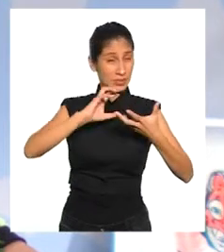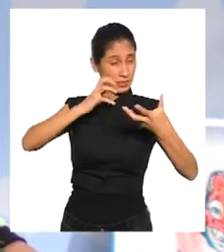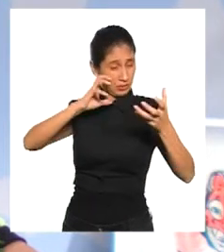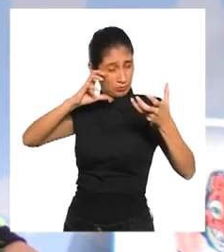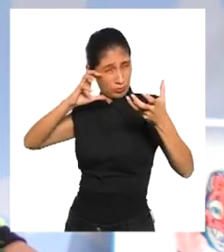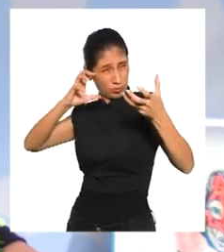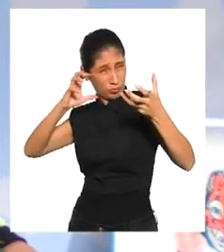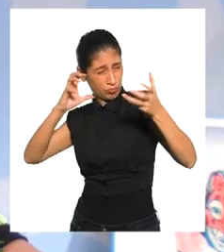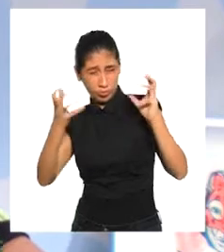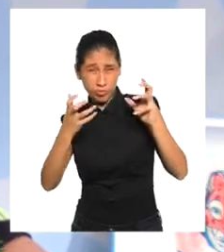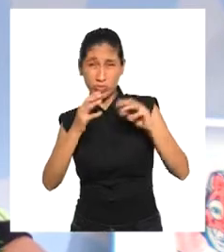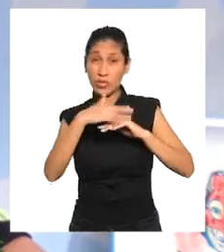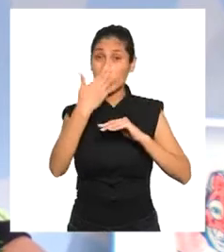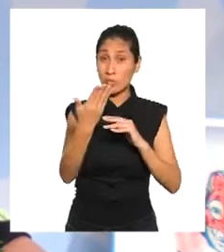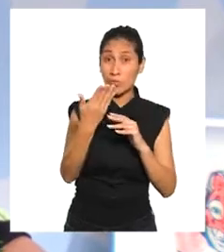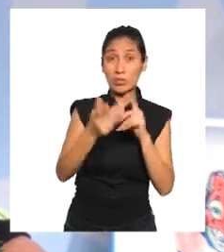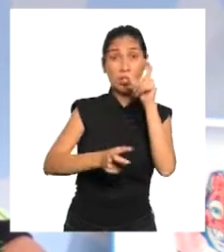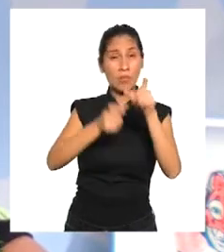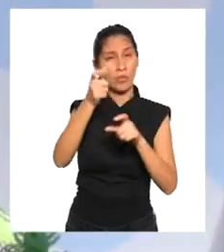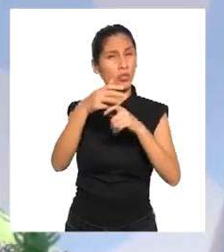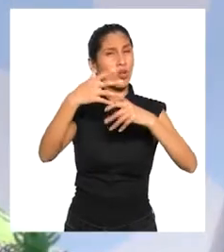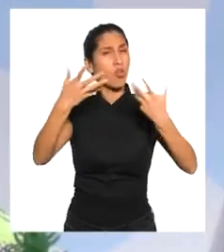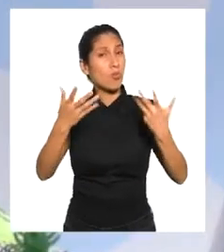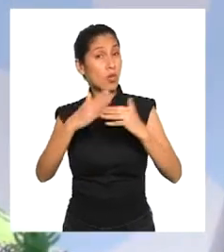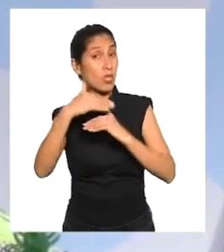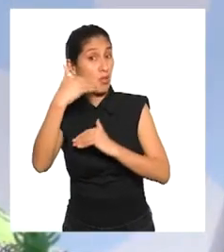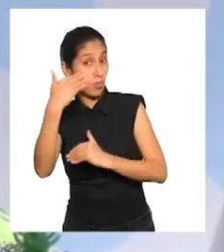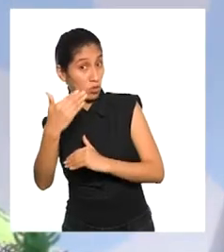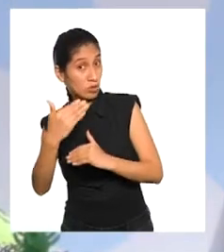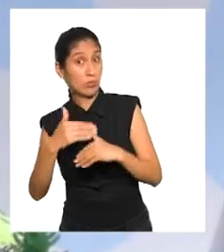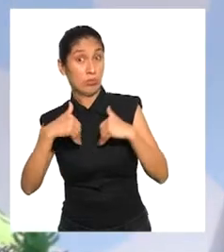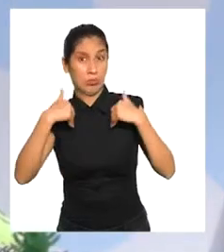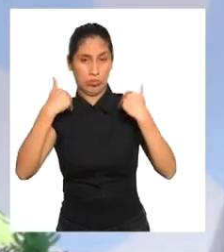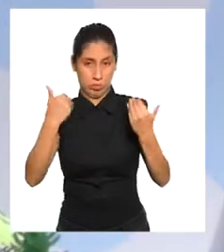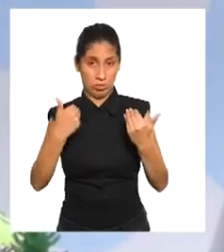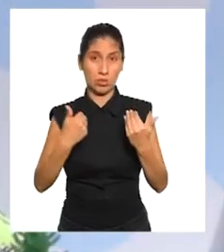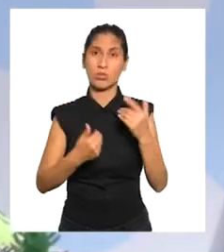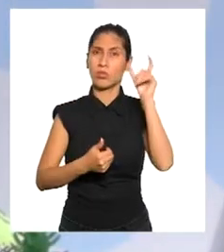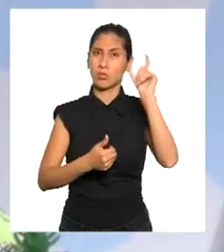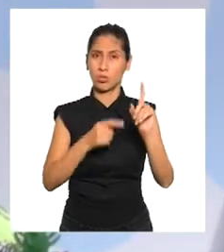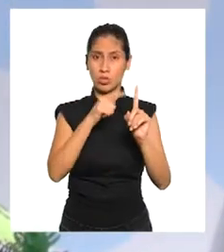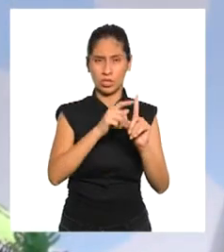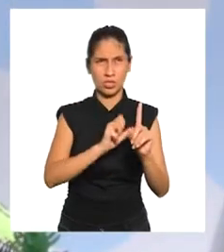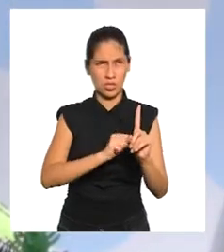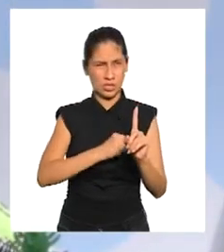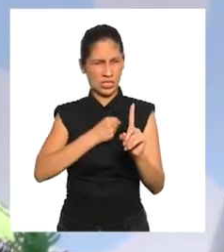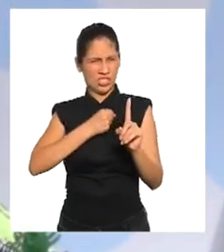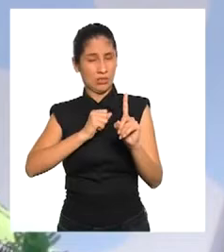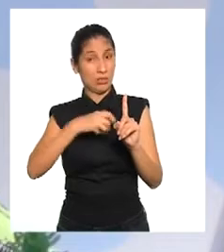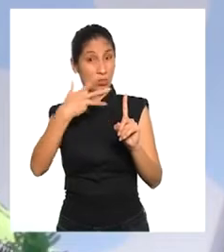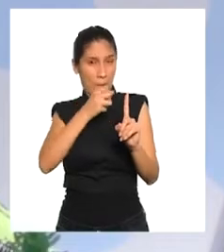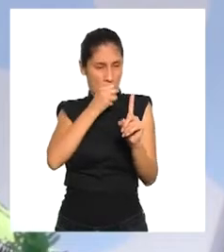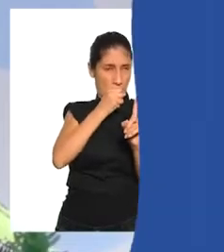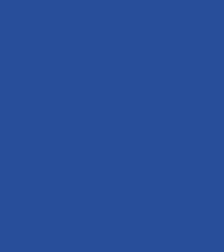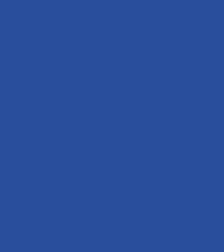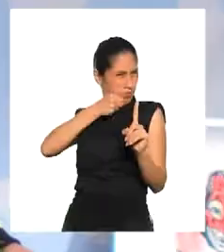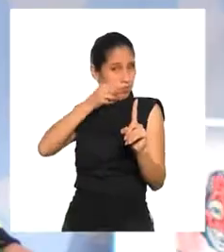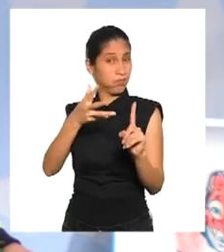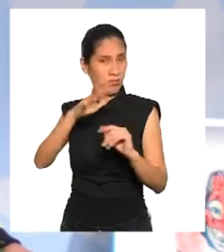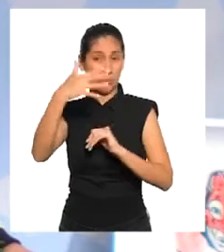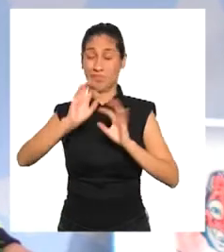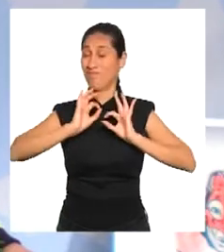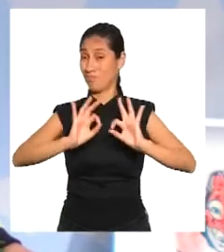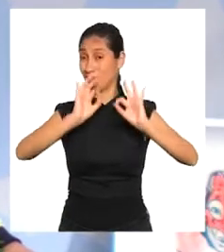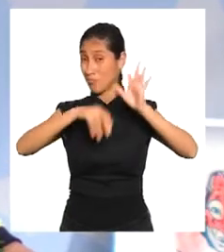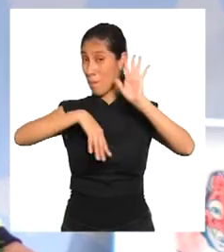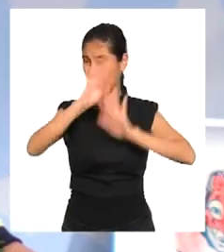que acompañan a las personas en el tiempo y pueden resurgir con mucha más potencia después. Además, veo